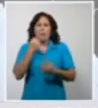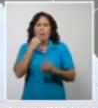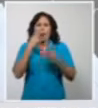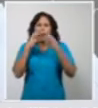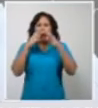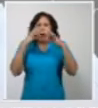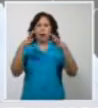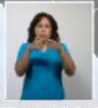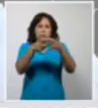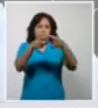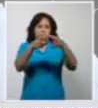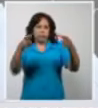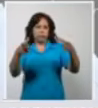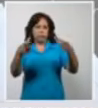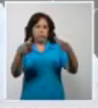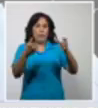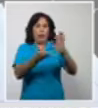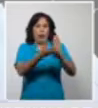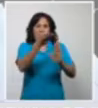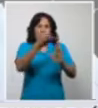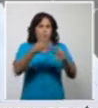número son,